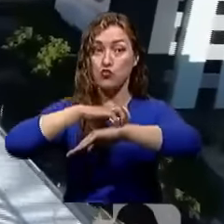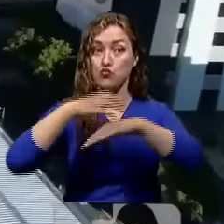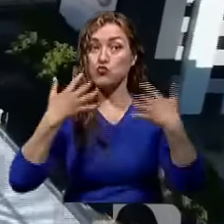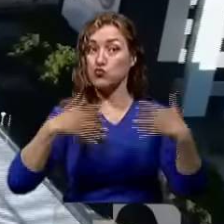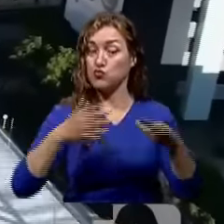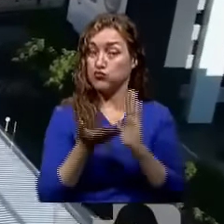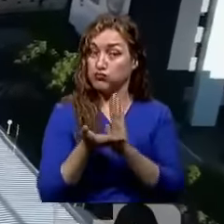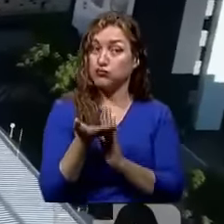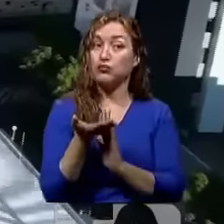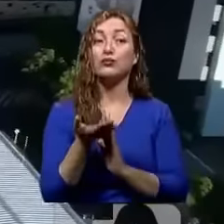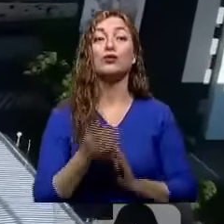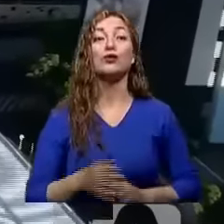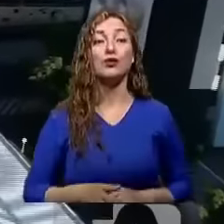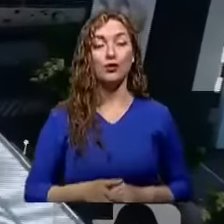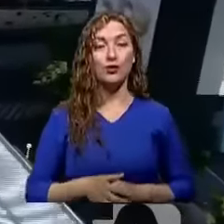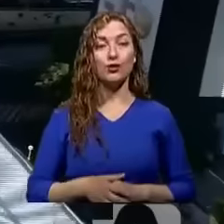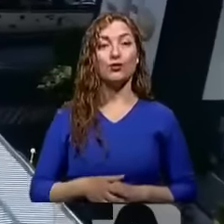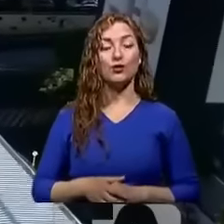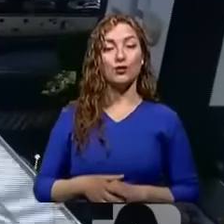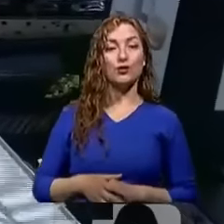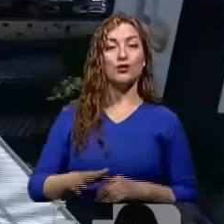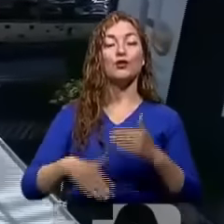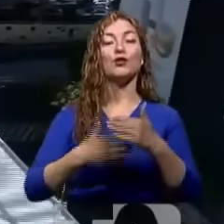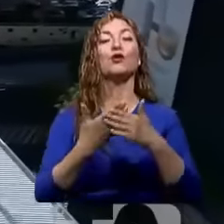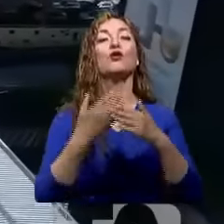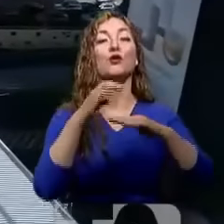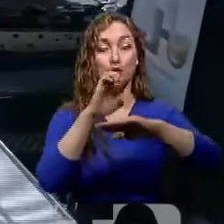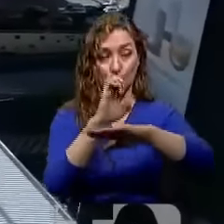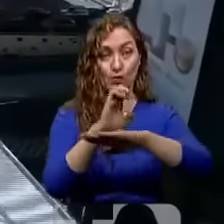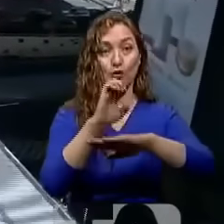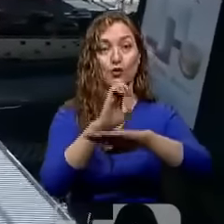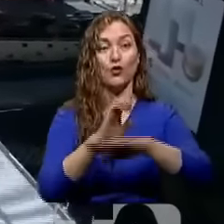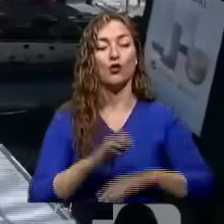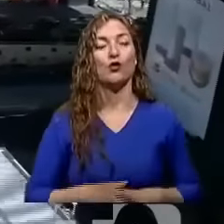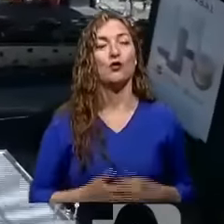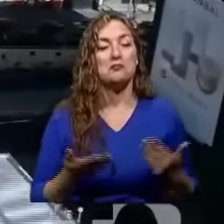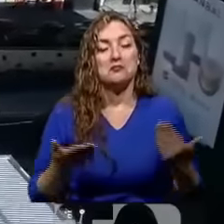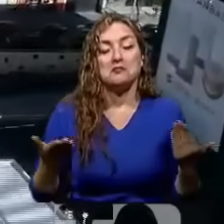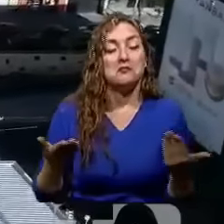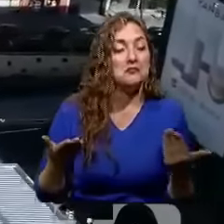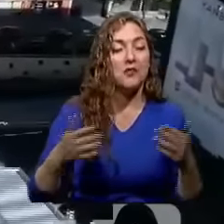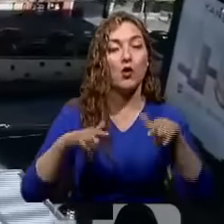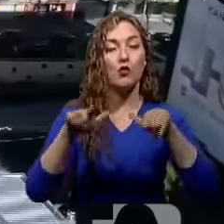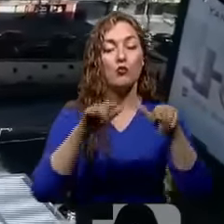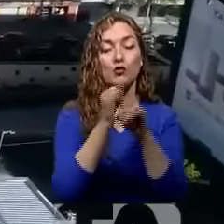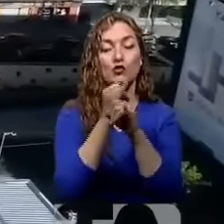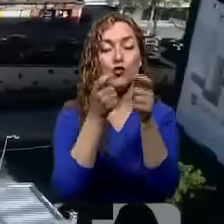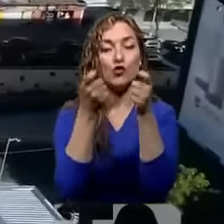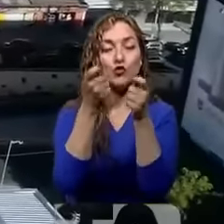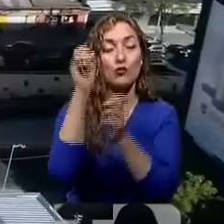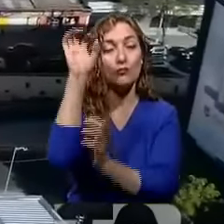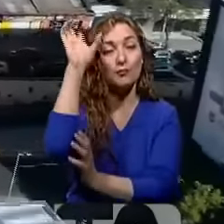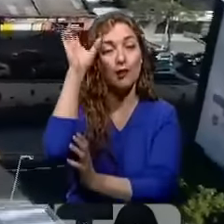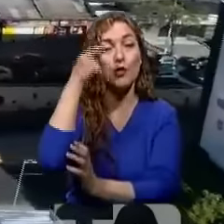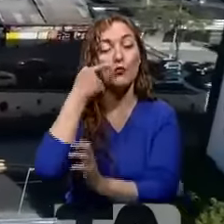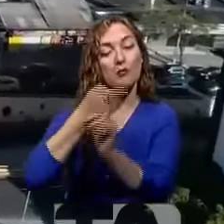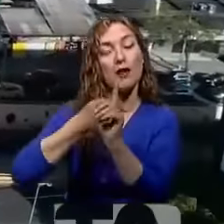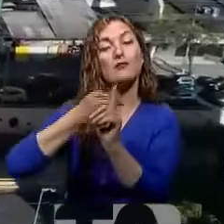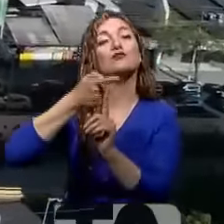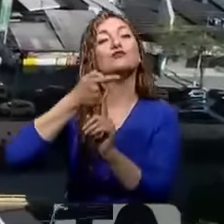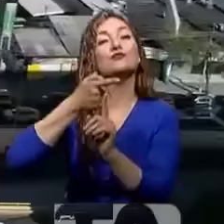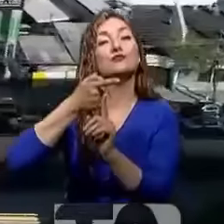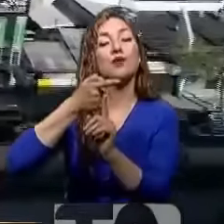alta y extremadamente alta en algunos sectores del país. Y también hay una alerta del INAMI sobre altas